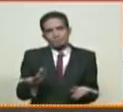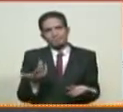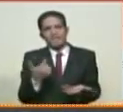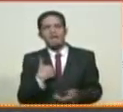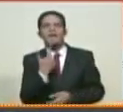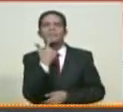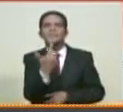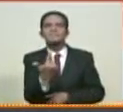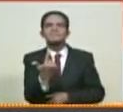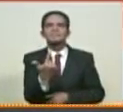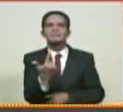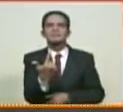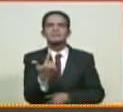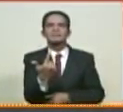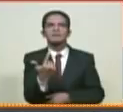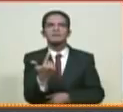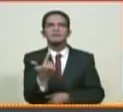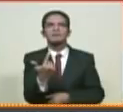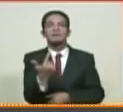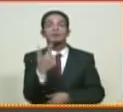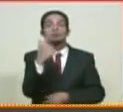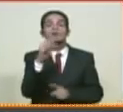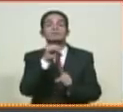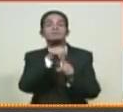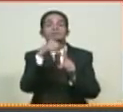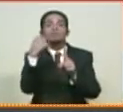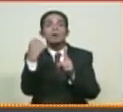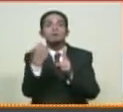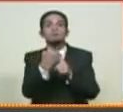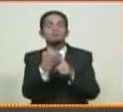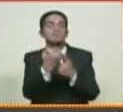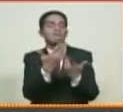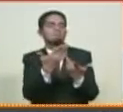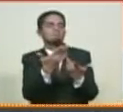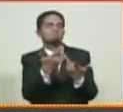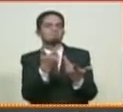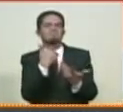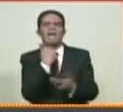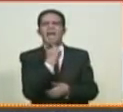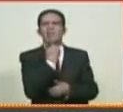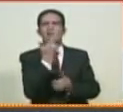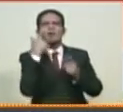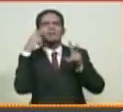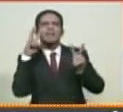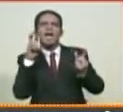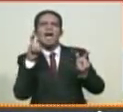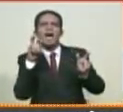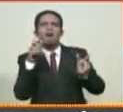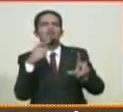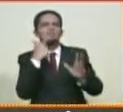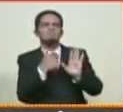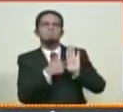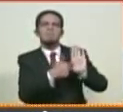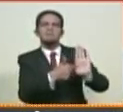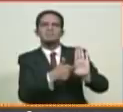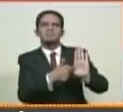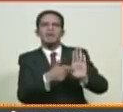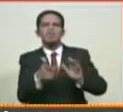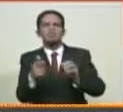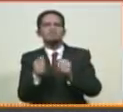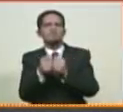señalaron unas situaciones anómalas, irregulares, que podrían haberse presentado con